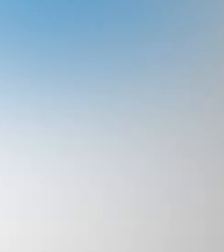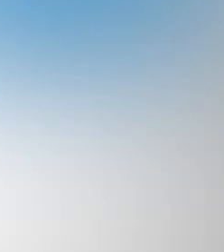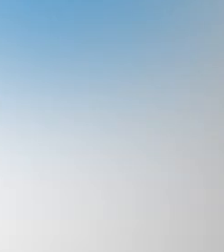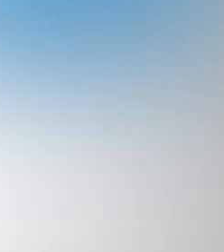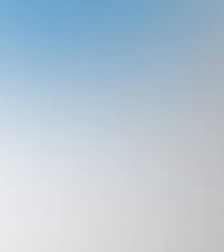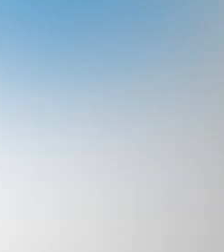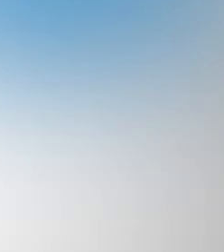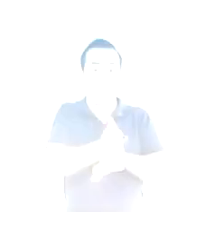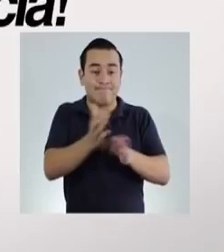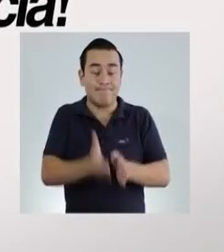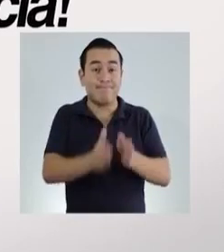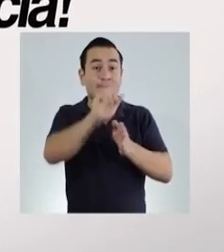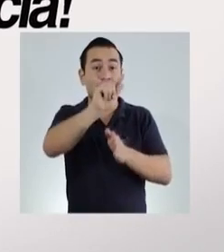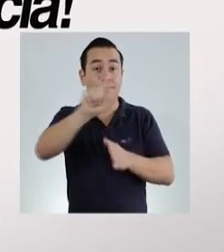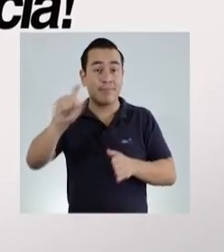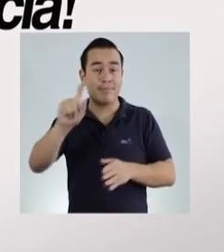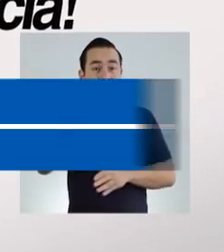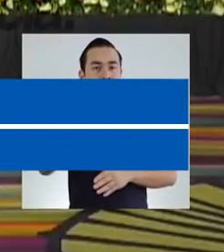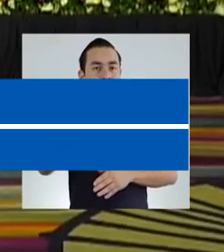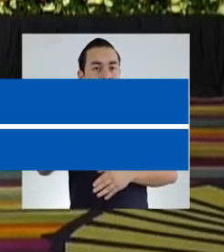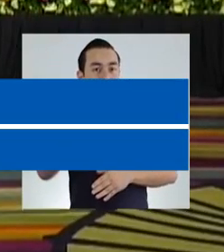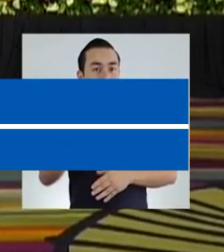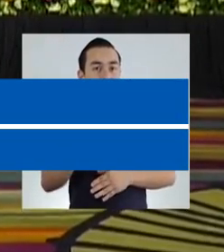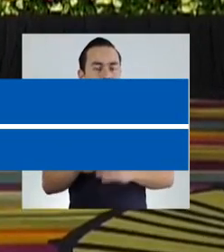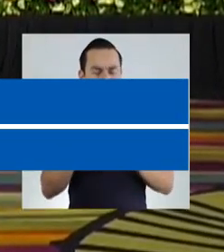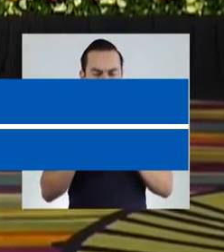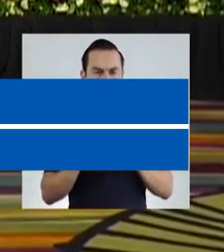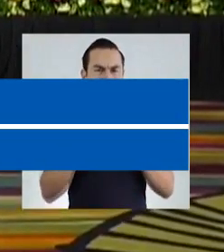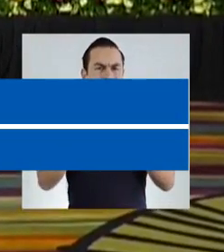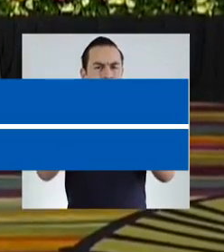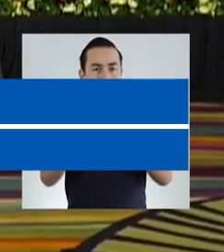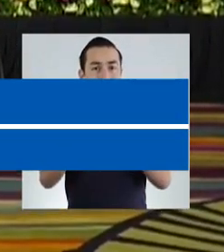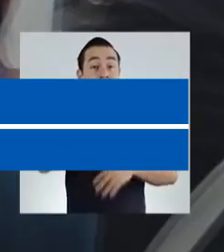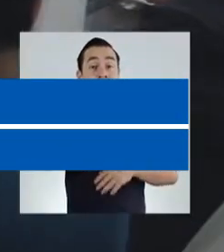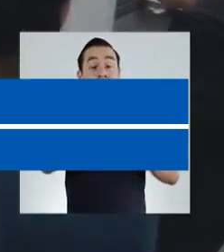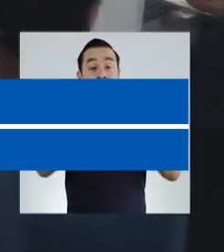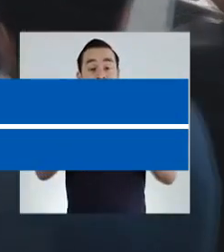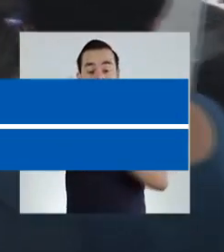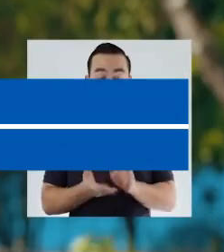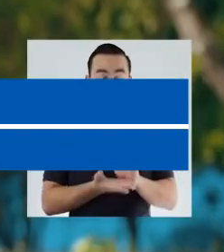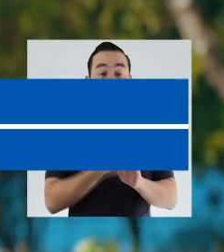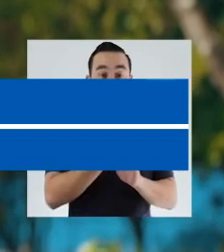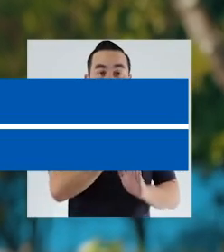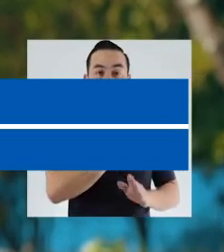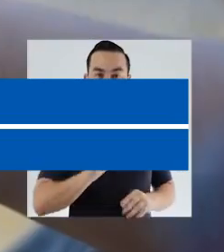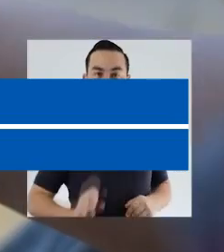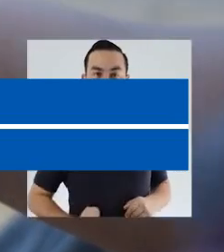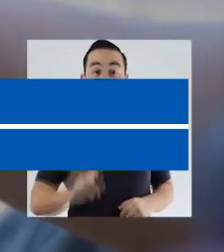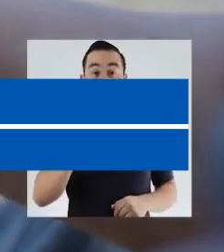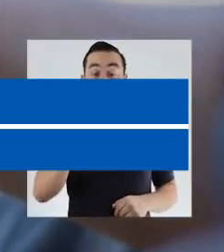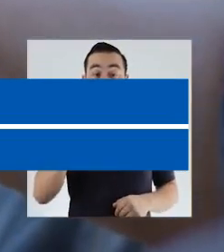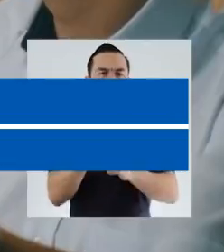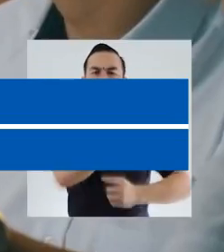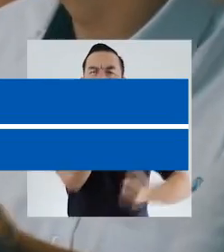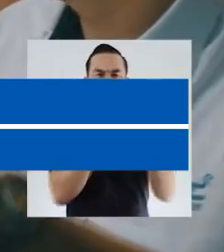cómo votar en estas últimas elecciones el tribunal supremo electoral ha puesto a disposición una forma de consulta en línea para